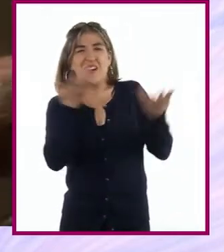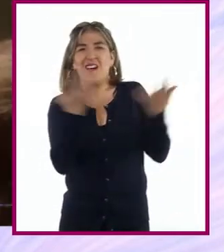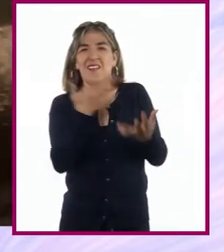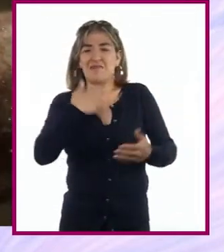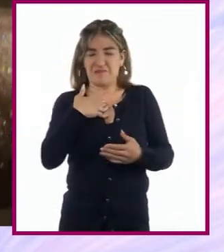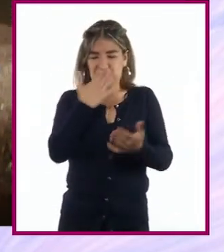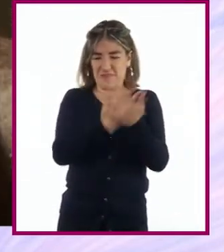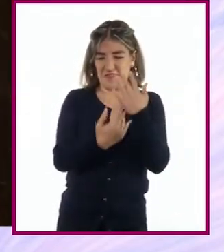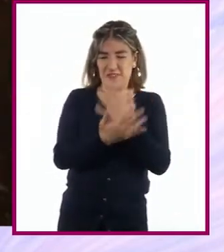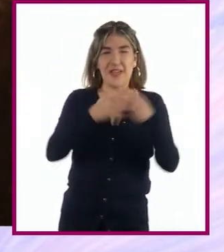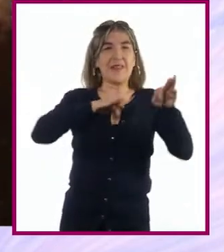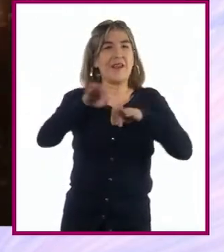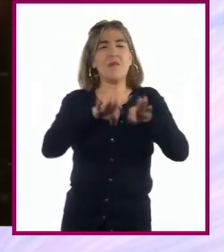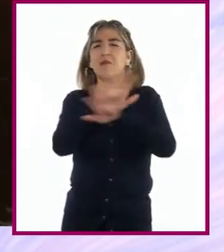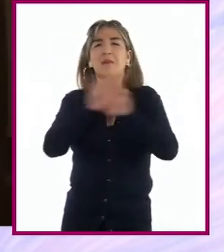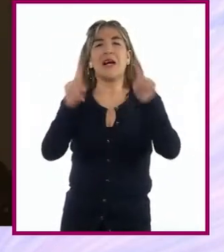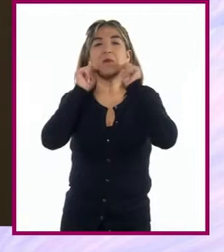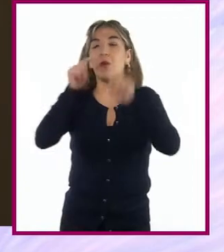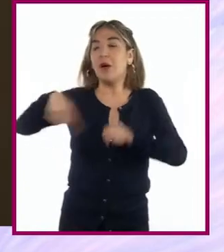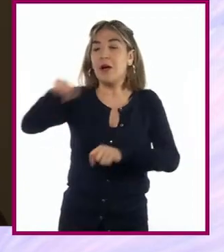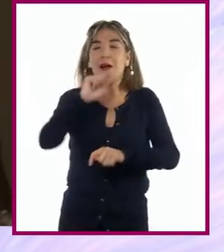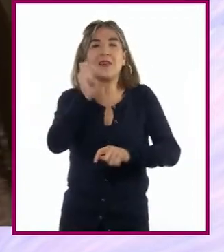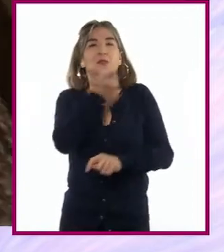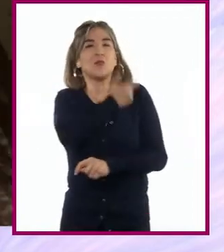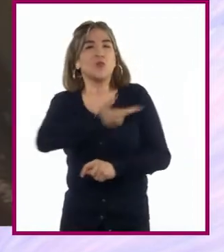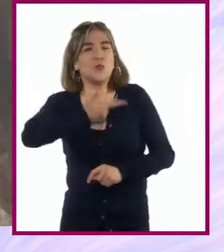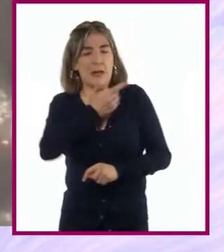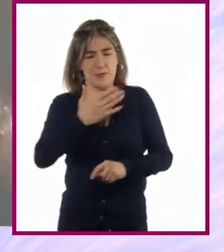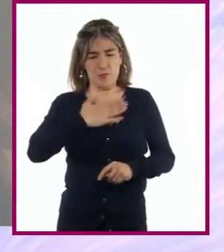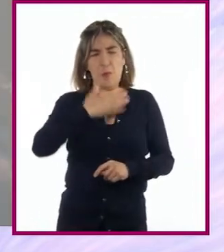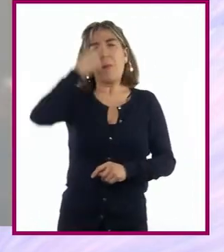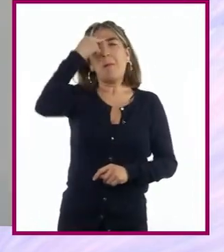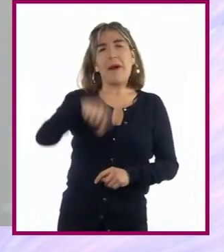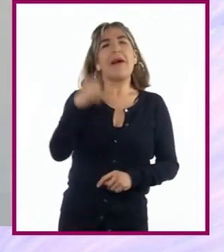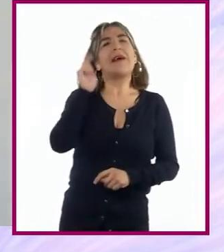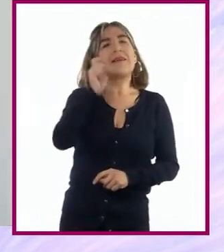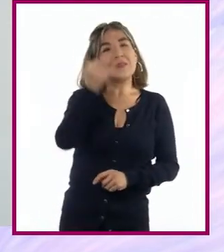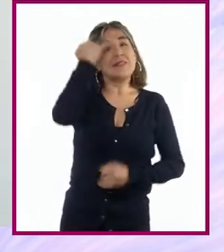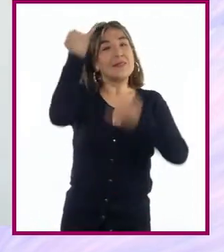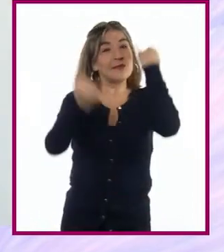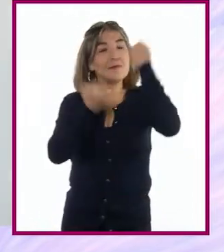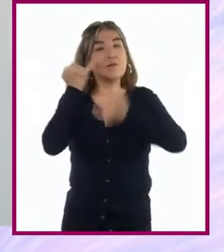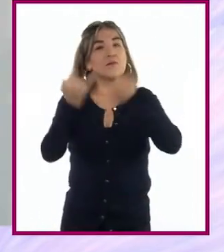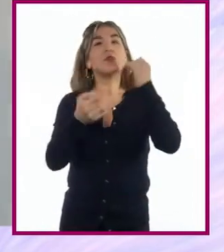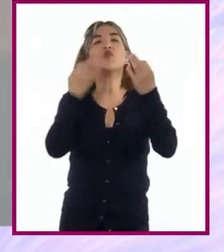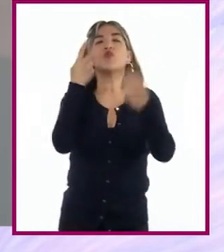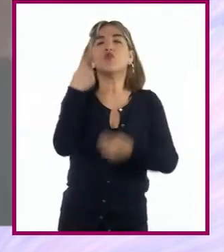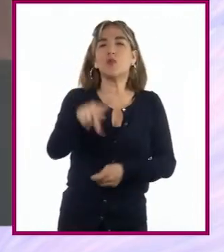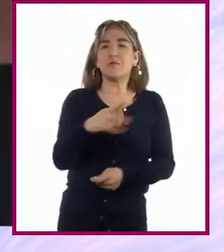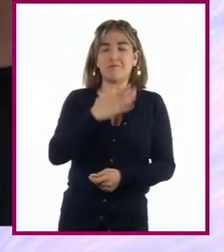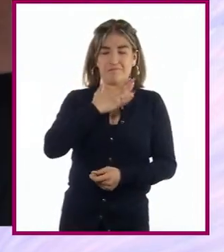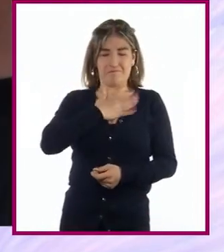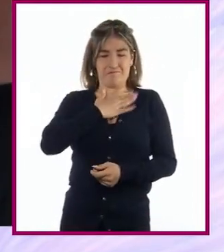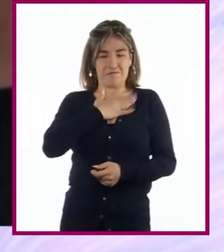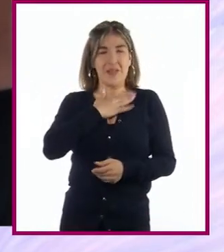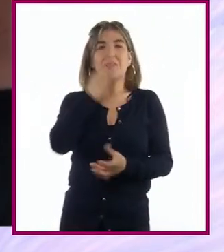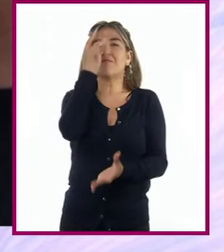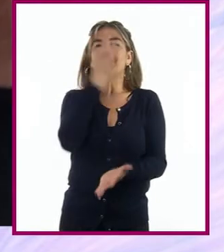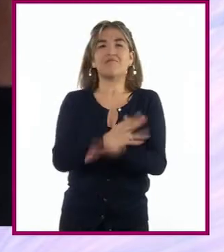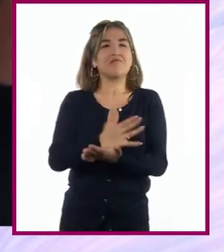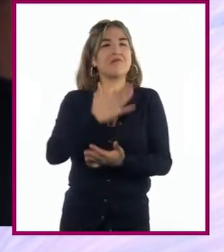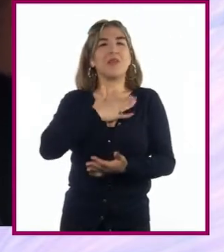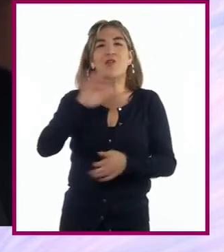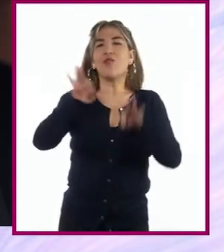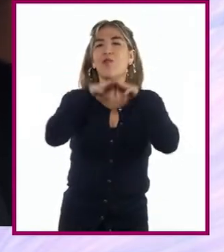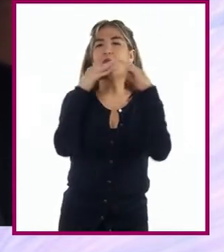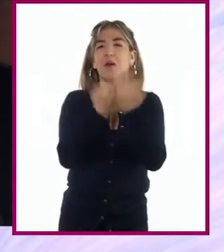plásticamente. Por lo tanto, mi creación artística es en sí misma solo mía y está determinada